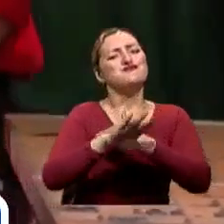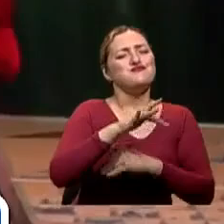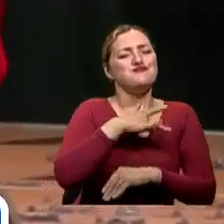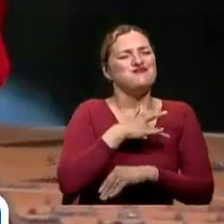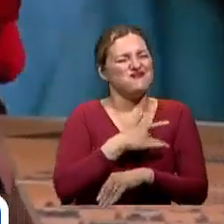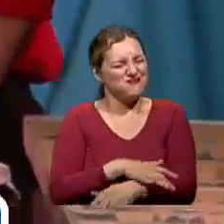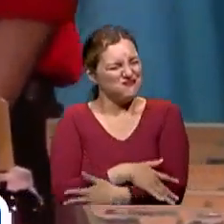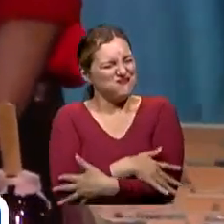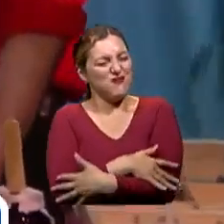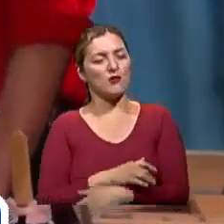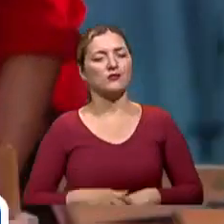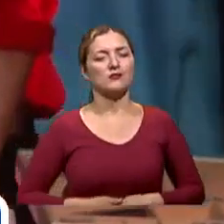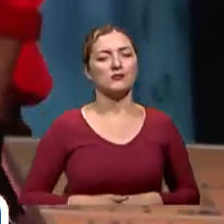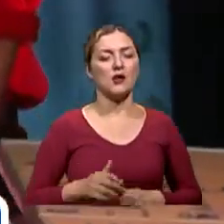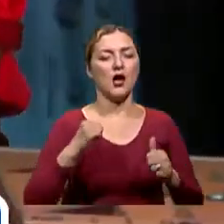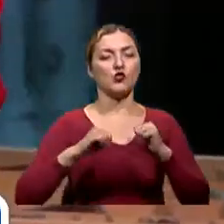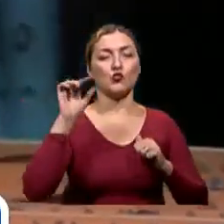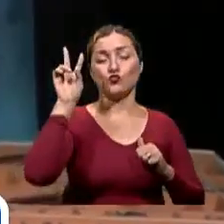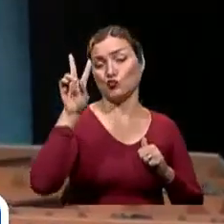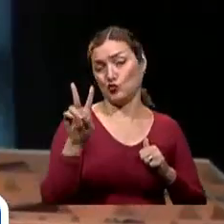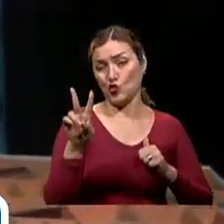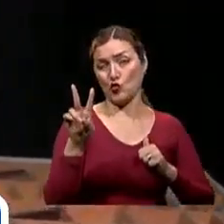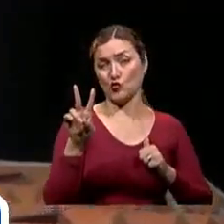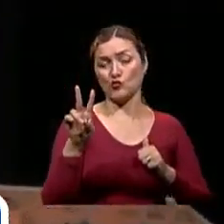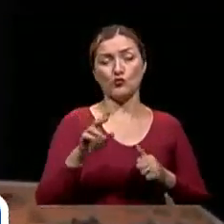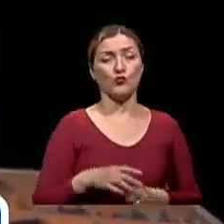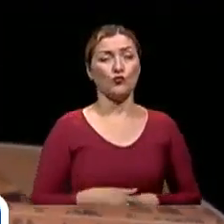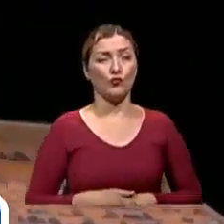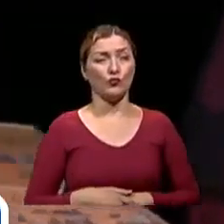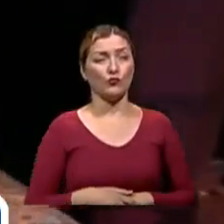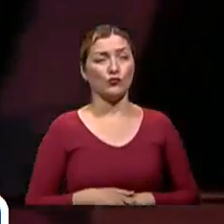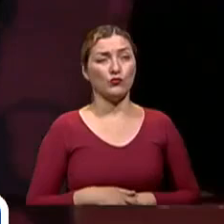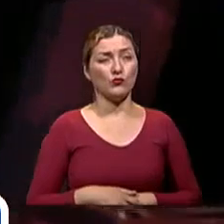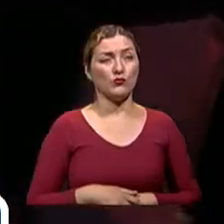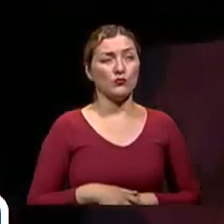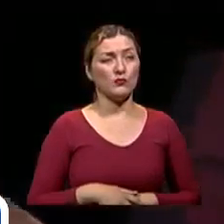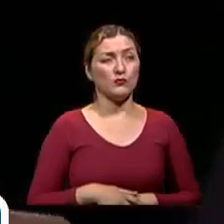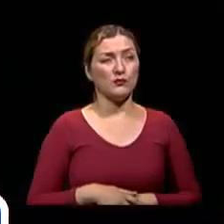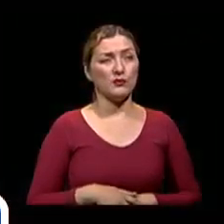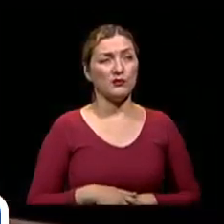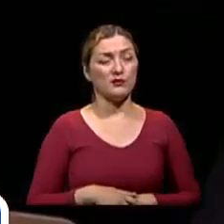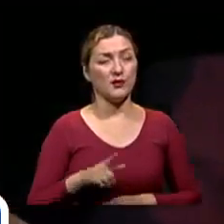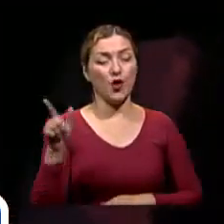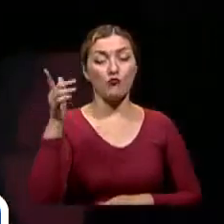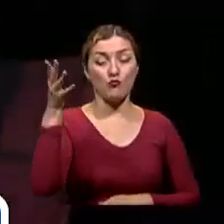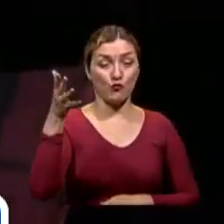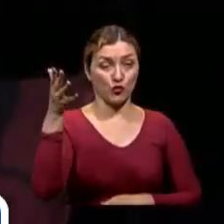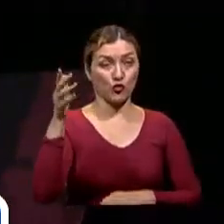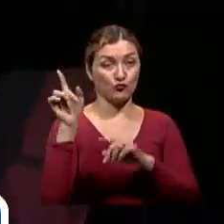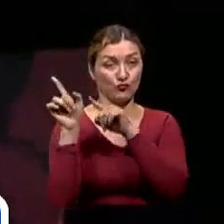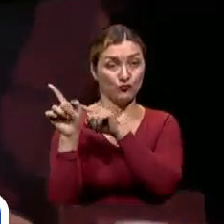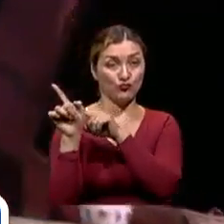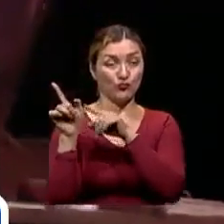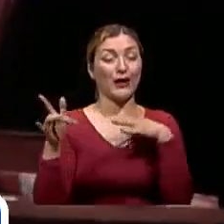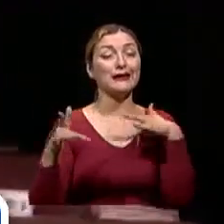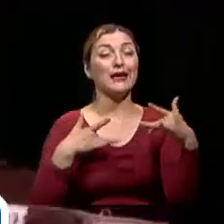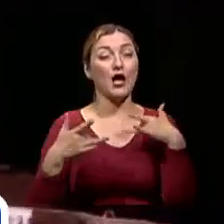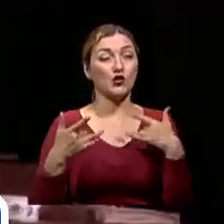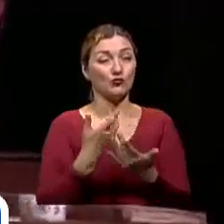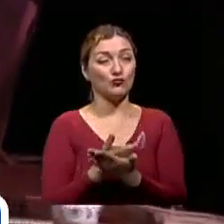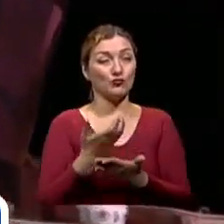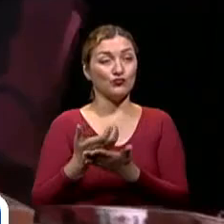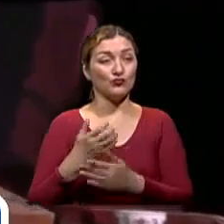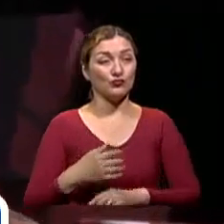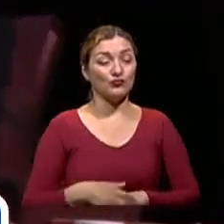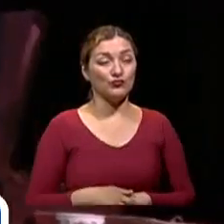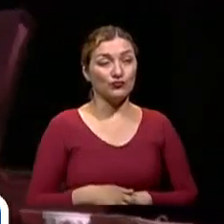dos intérpretes, son Sergi Torrecilla y Xavier Bové. Sergi es uno de nuestros grandes intérpretes, Xavi es un maestro en esta disciplina que se llama teatro de objetos,